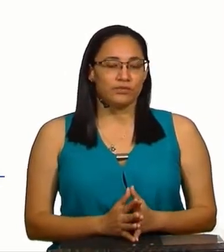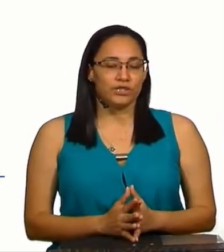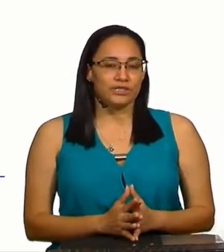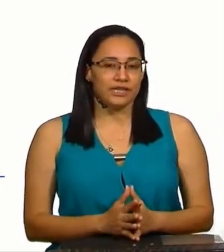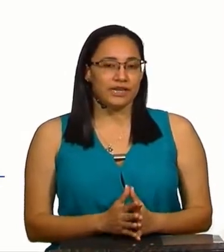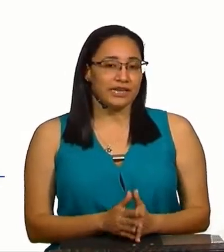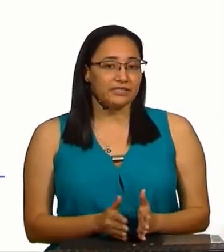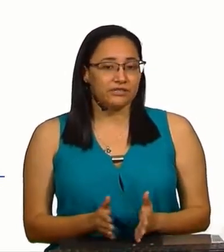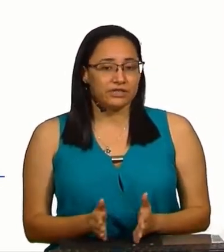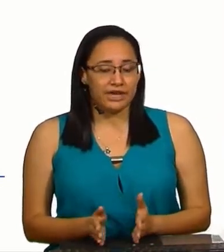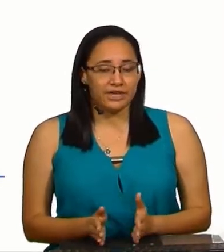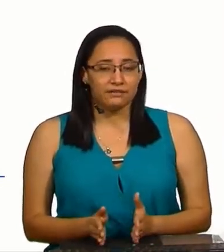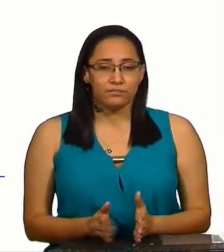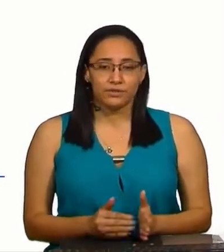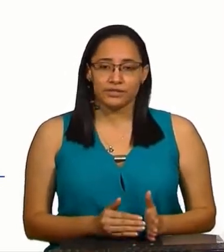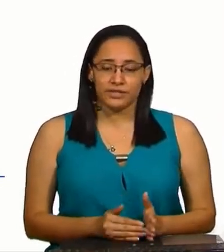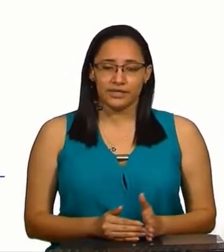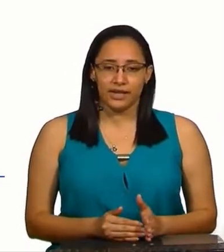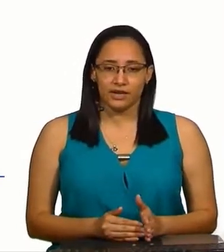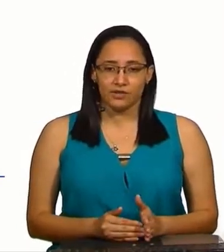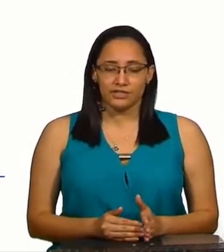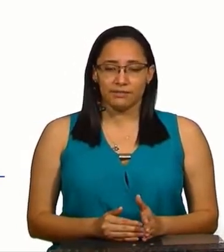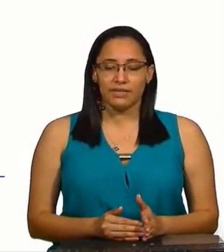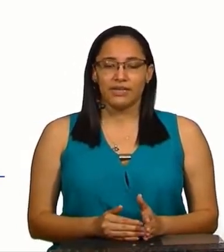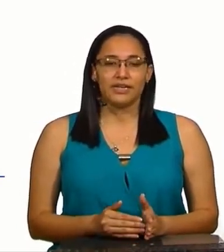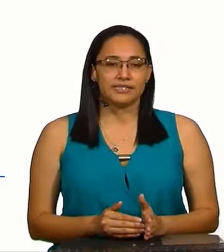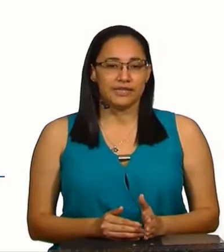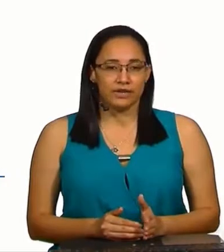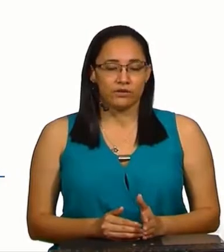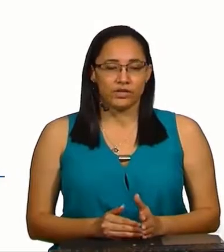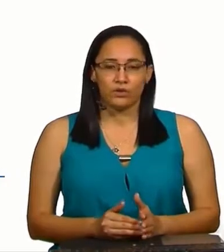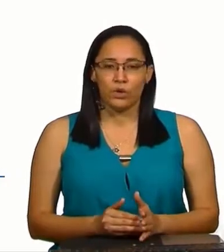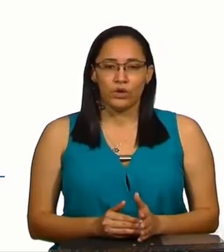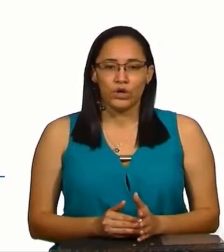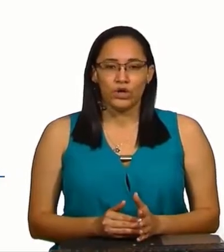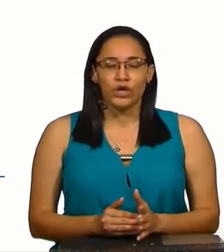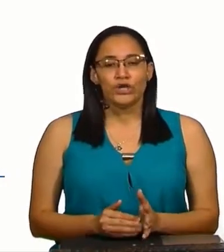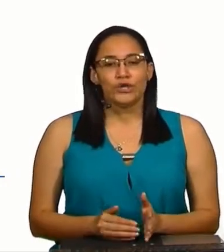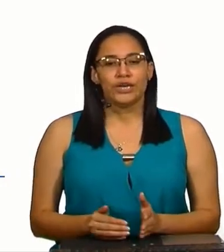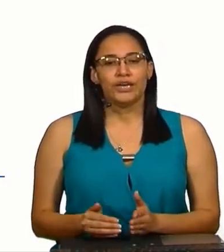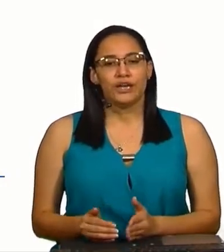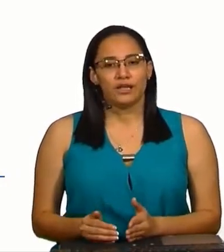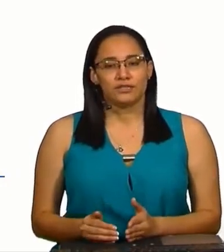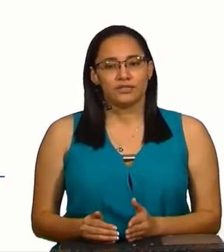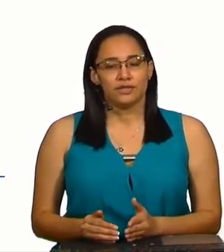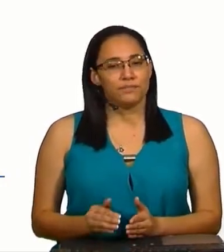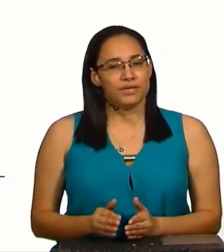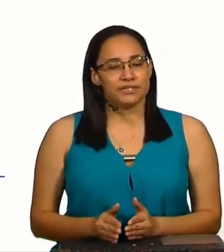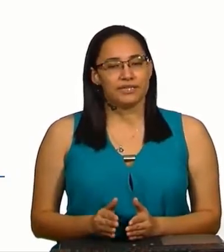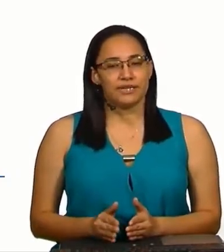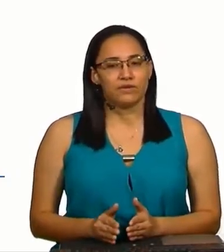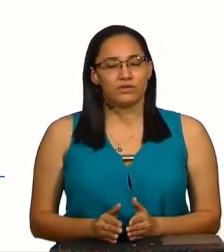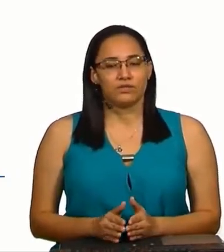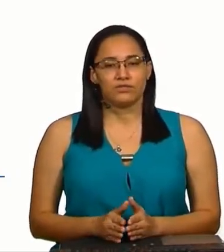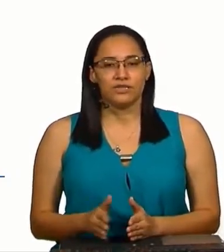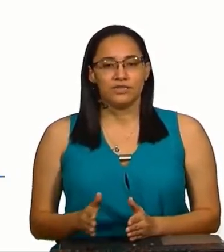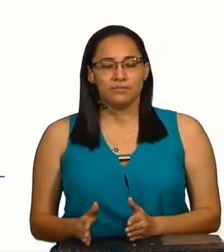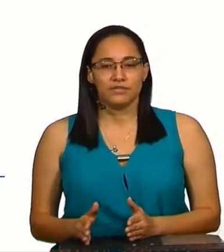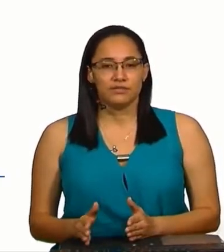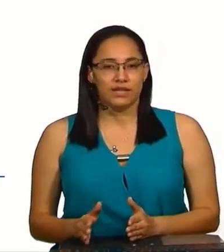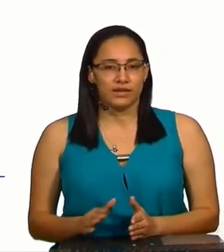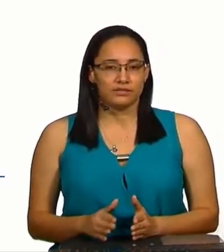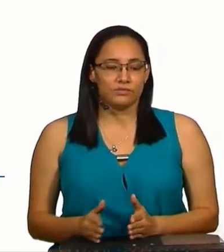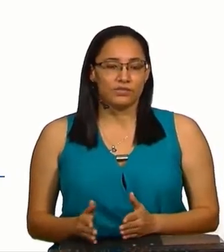ustedes pueden utilizar yes, you can, puedes dejarlo de esa manera y estaría correcto. O no, you cannot. También estaría correcto